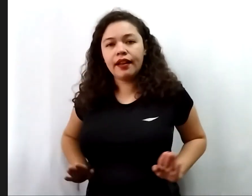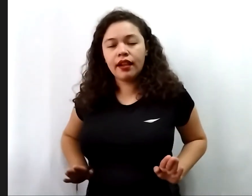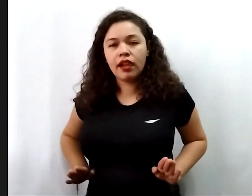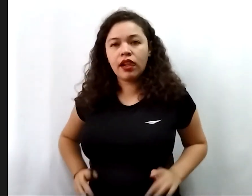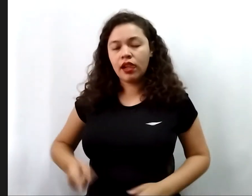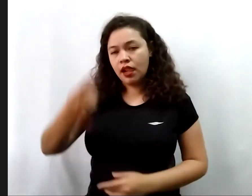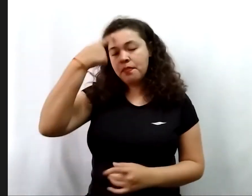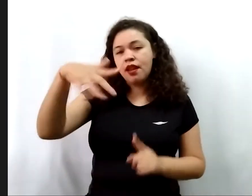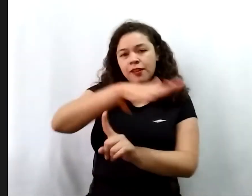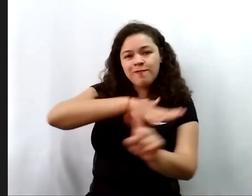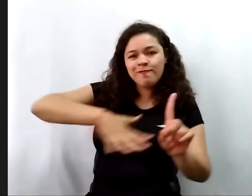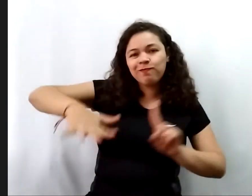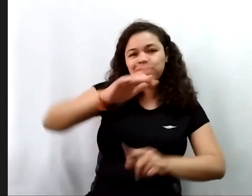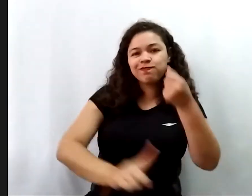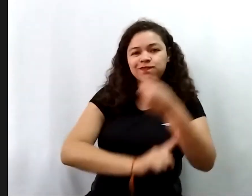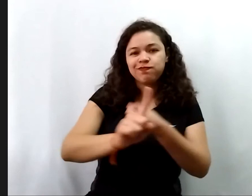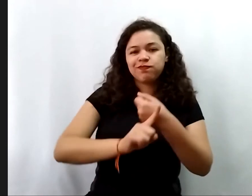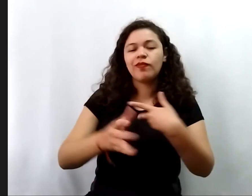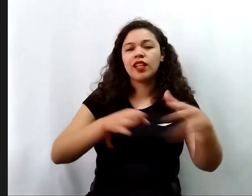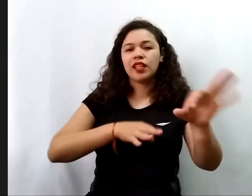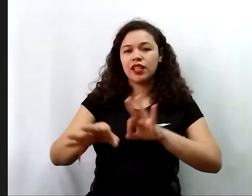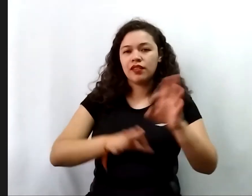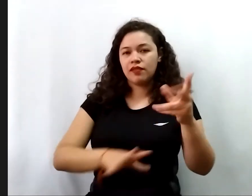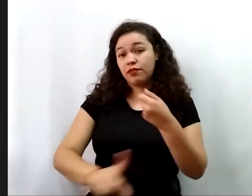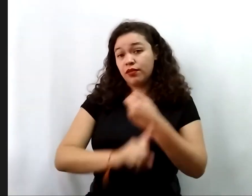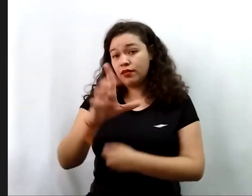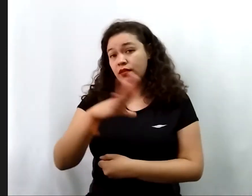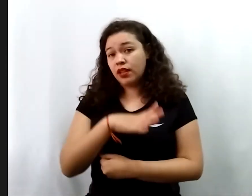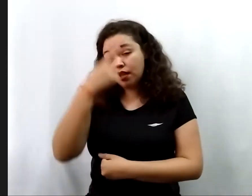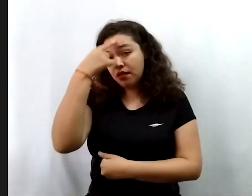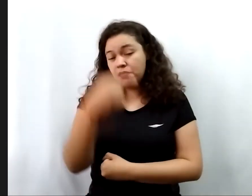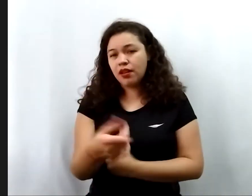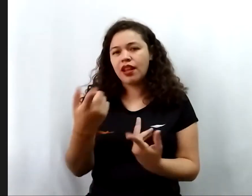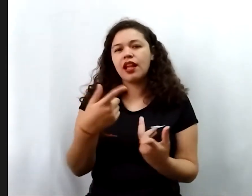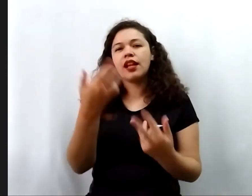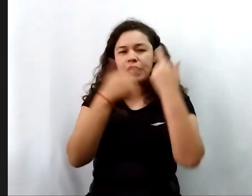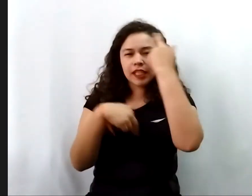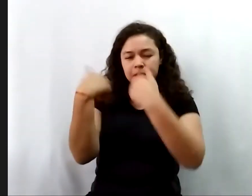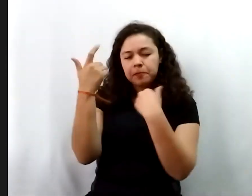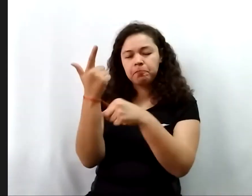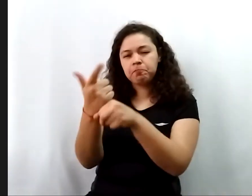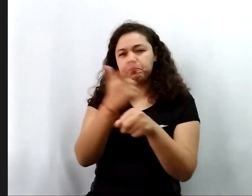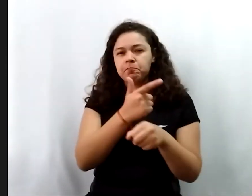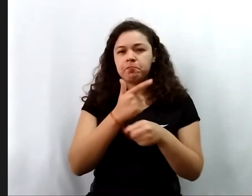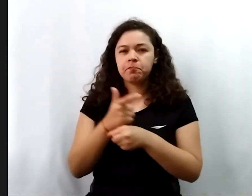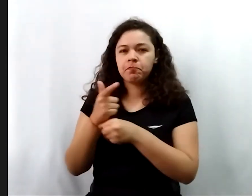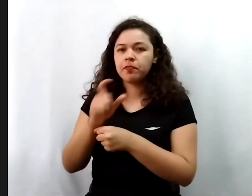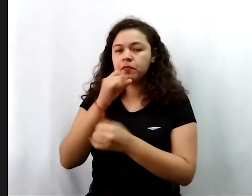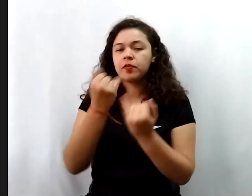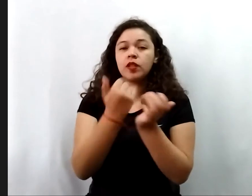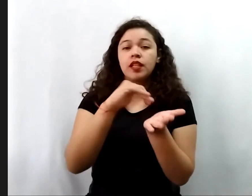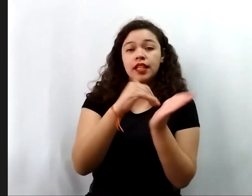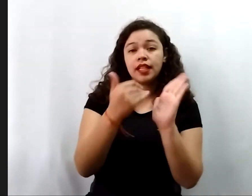el entorno y clima laboral. Y para ello tienen que hacer un diagnóstico y tener estrategias